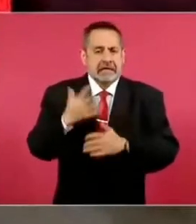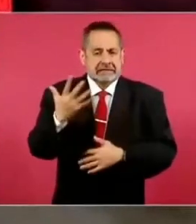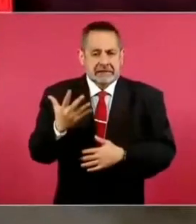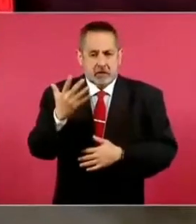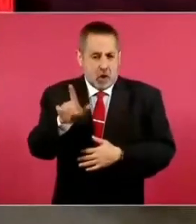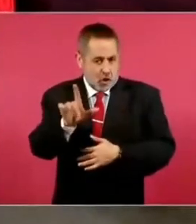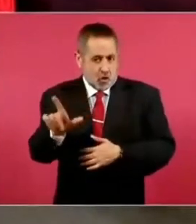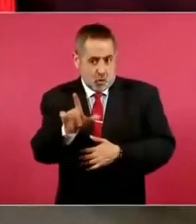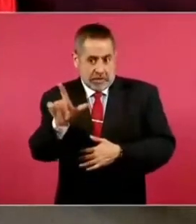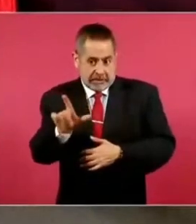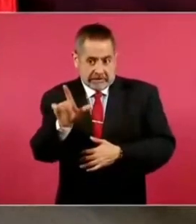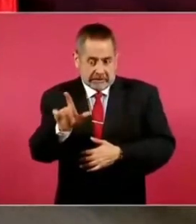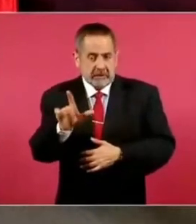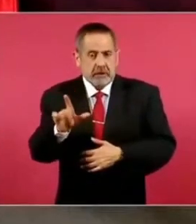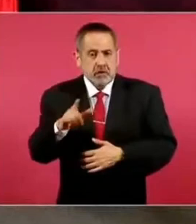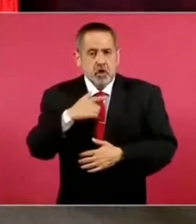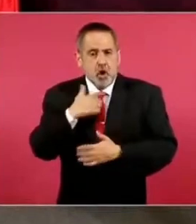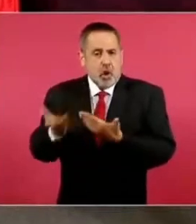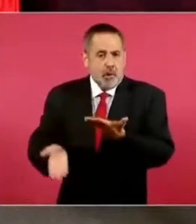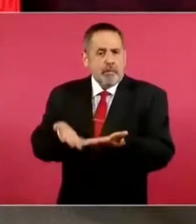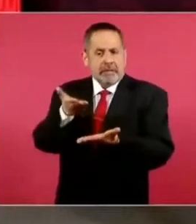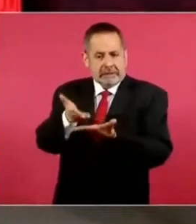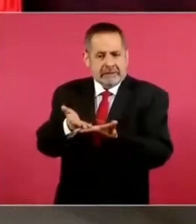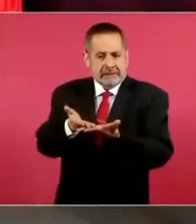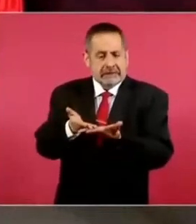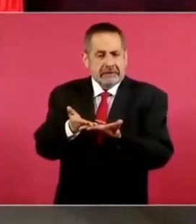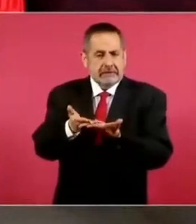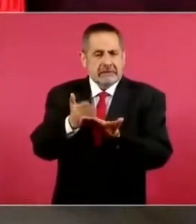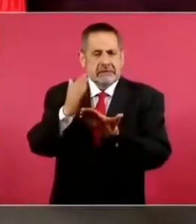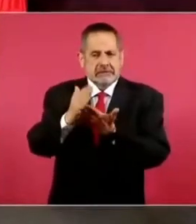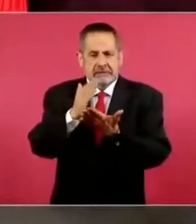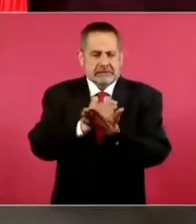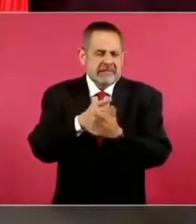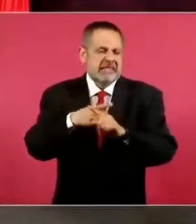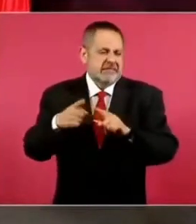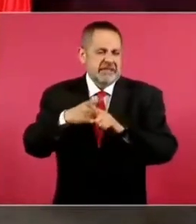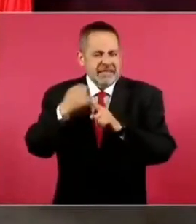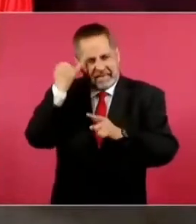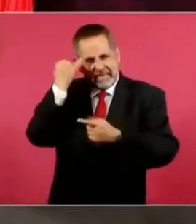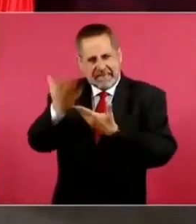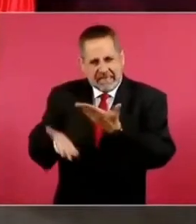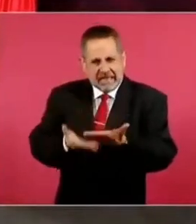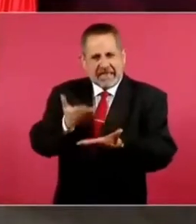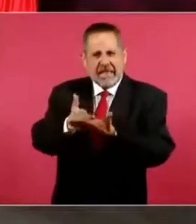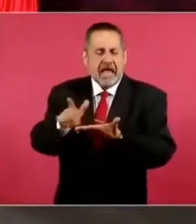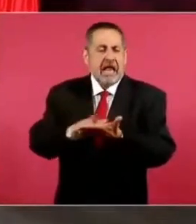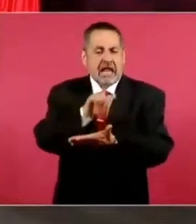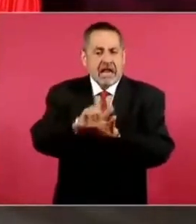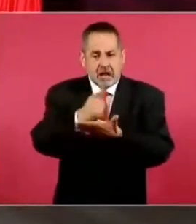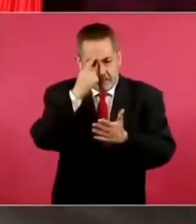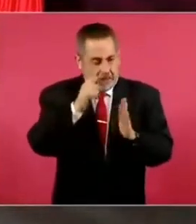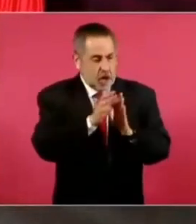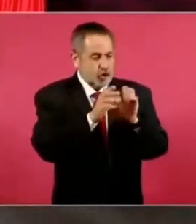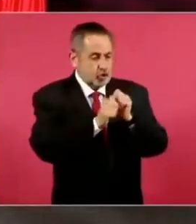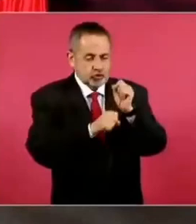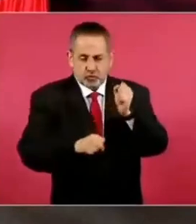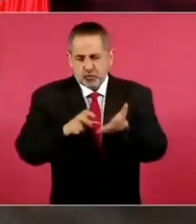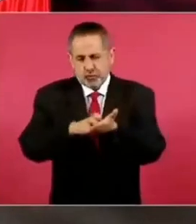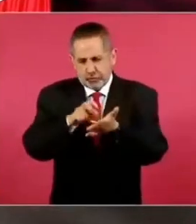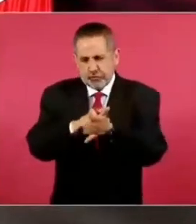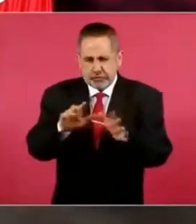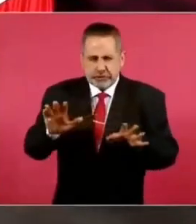lunes vamos a presentar las iniciativas de reforma a la Constitución y